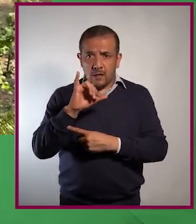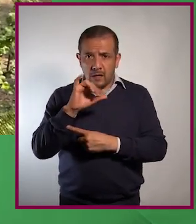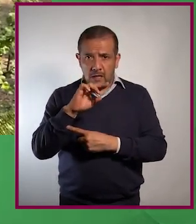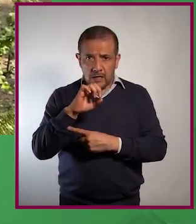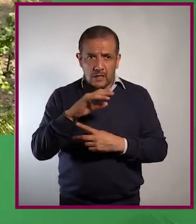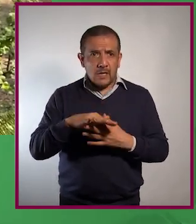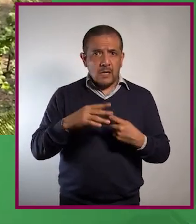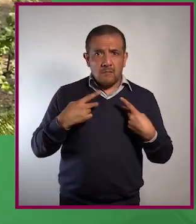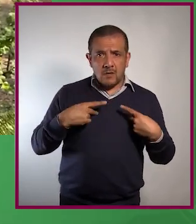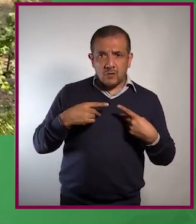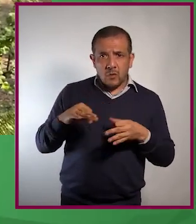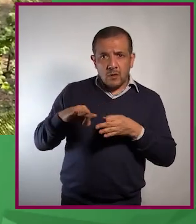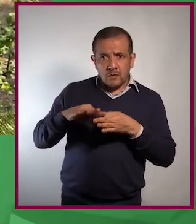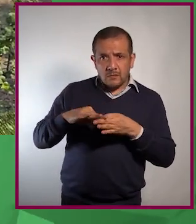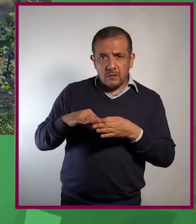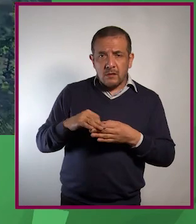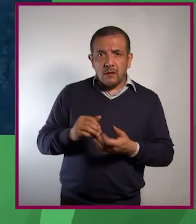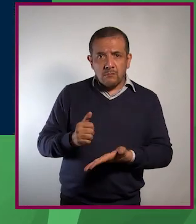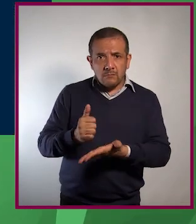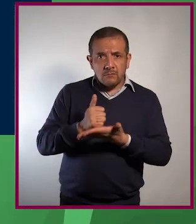gente que está a sus alrededores.